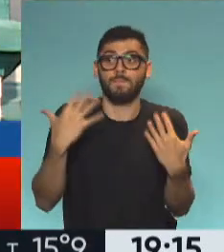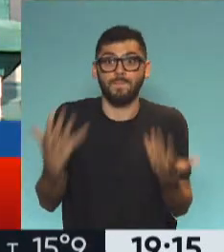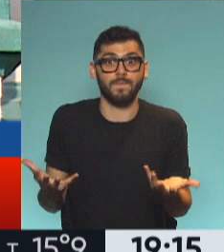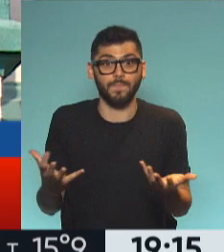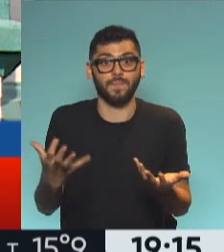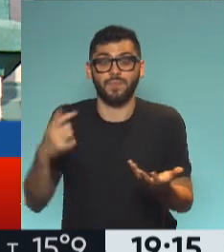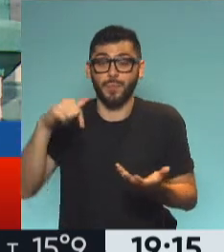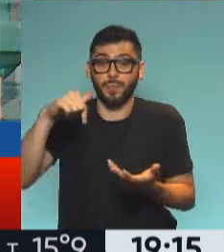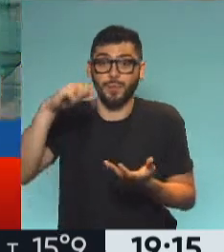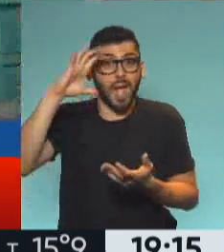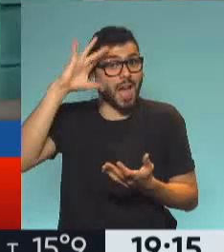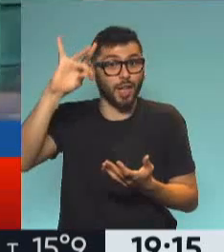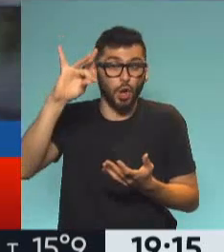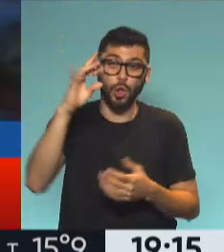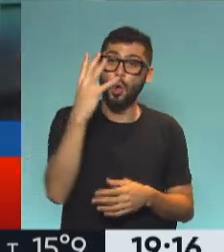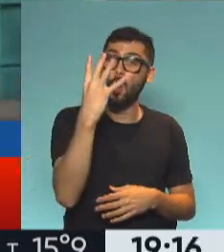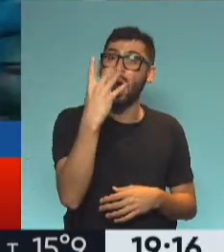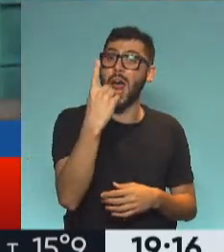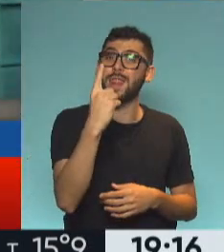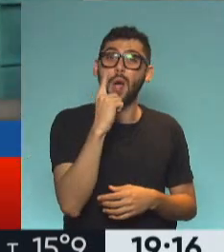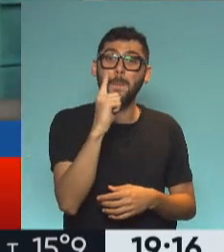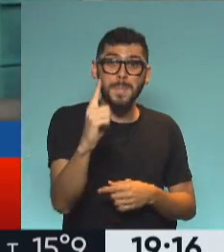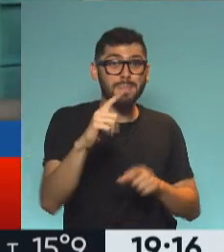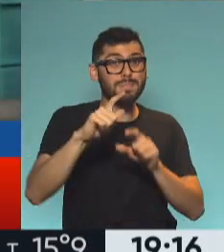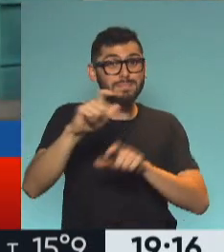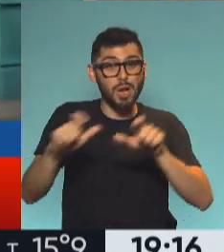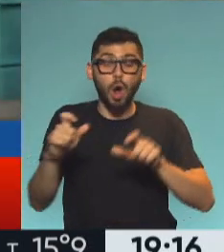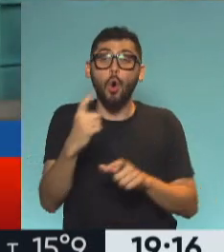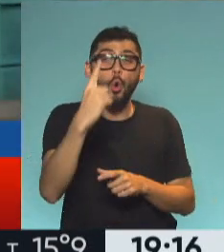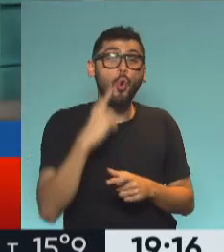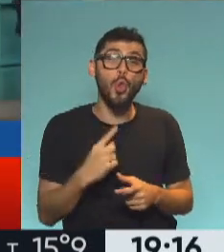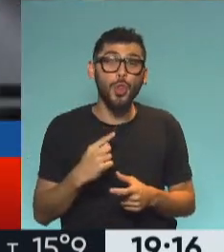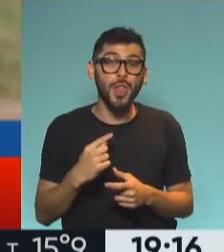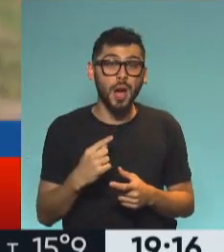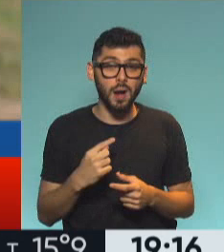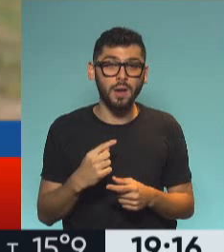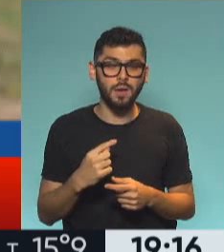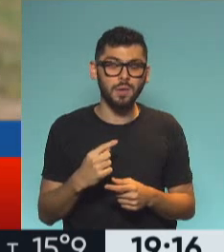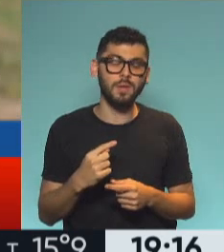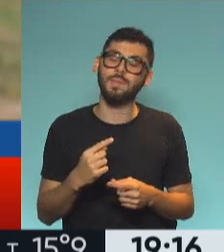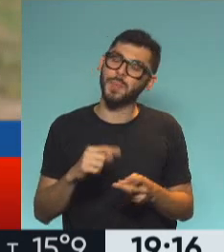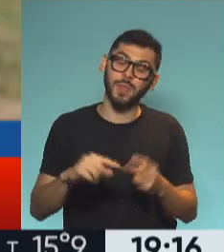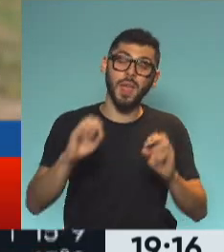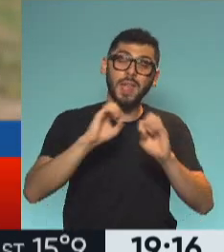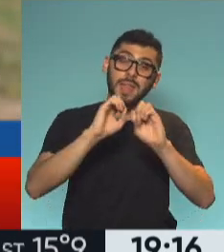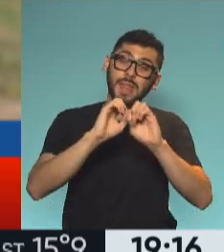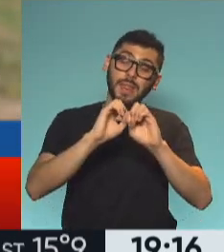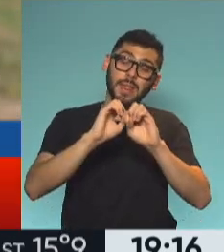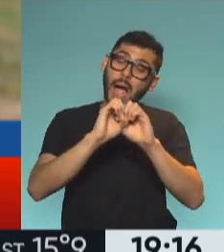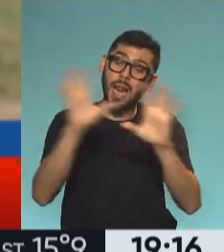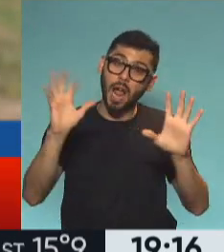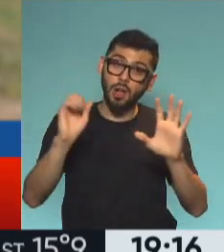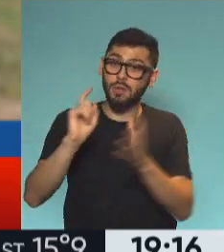este récord, ¿no?, de más de 41.000 casos en un solo día. Esto muestra claramente que las medidas que se tomaron